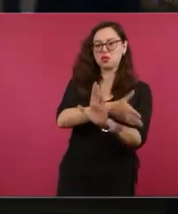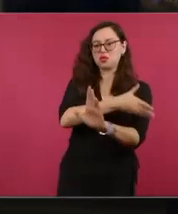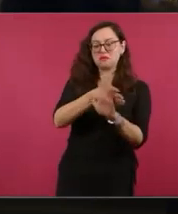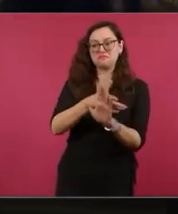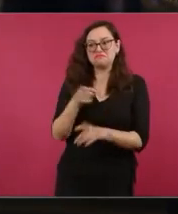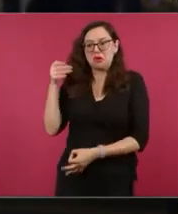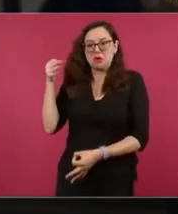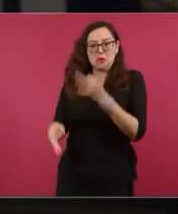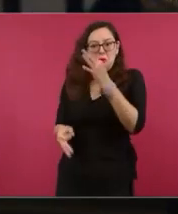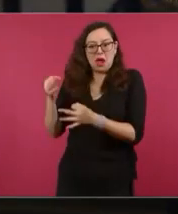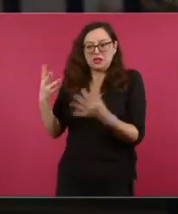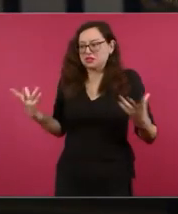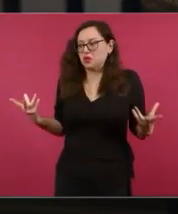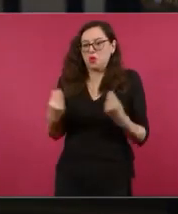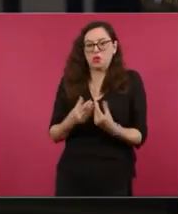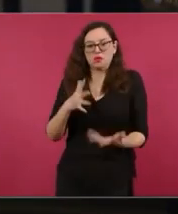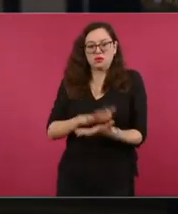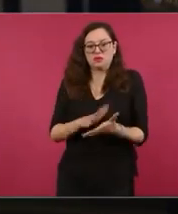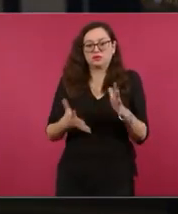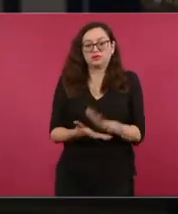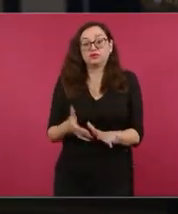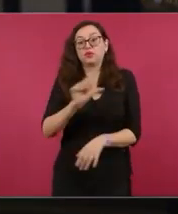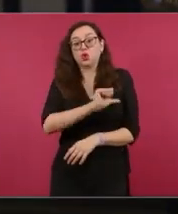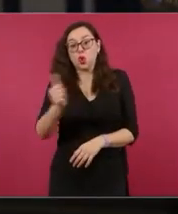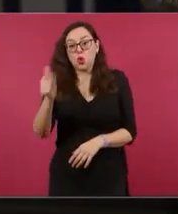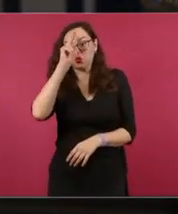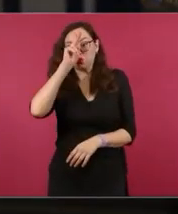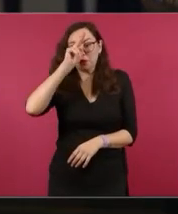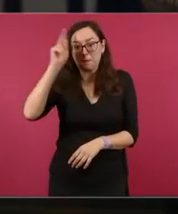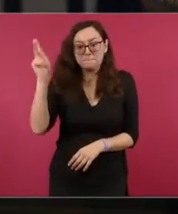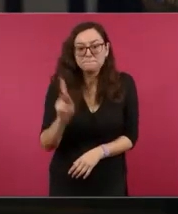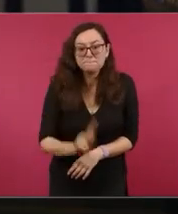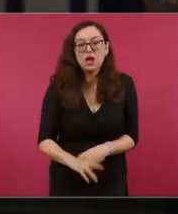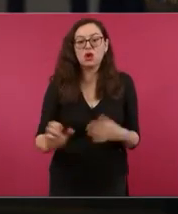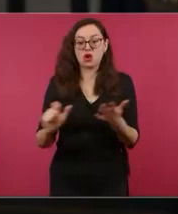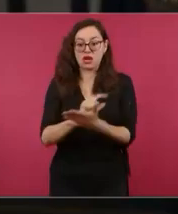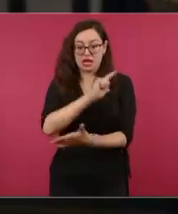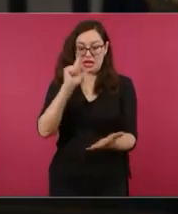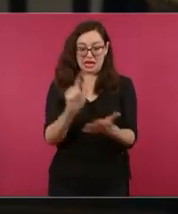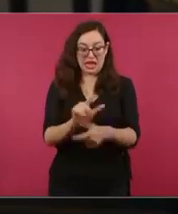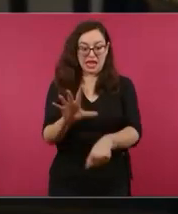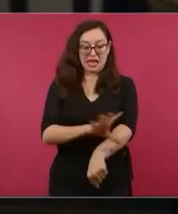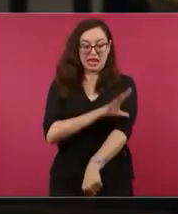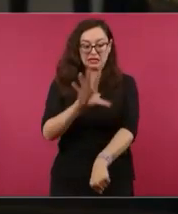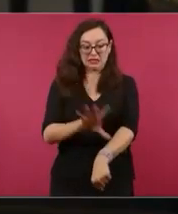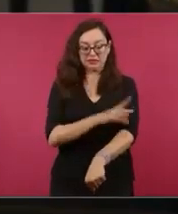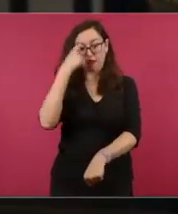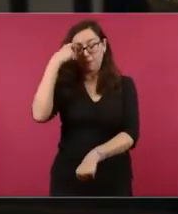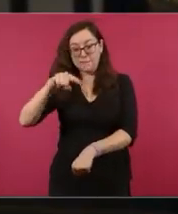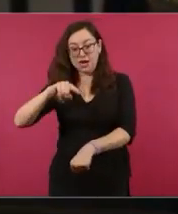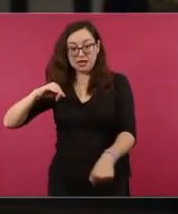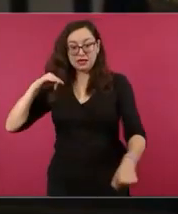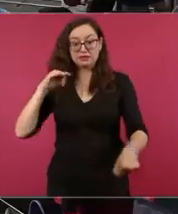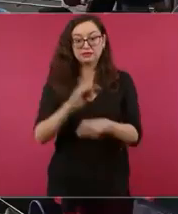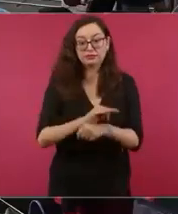mucho más dramático o terrible, 2 ministros echaron abajo la ley de la industria eléctrica, ¿no? Ya